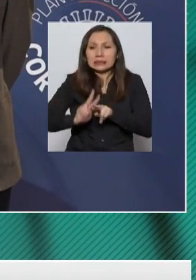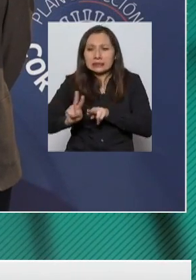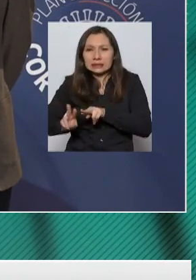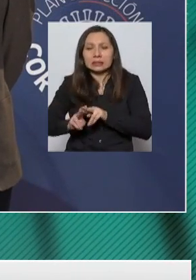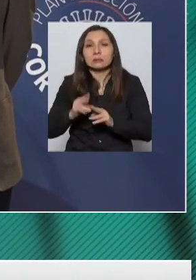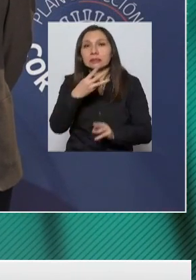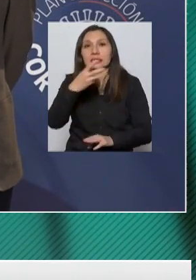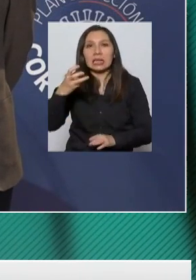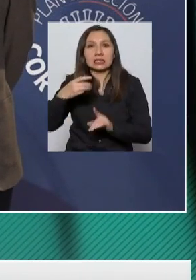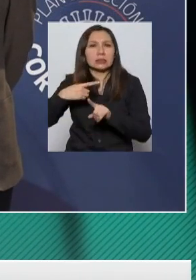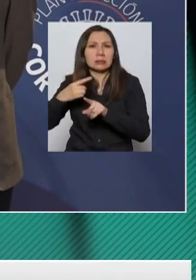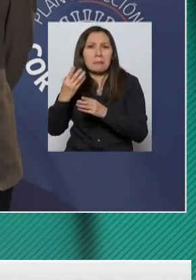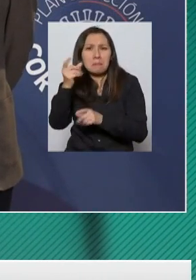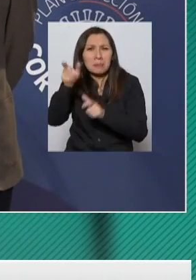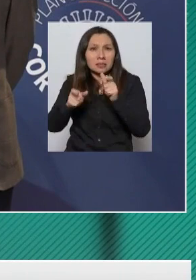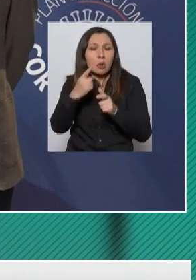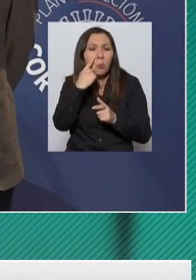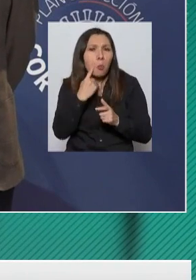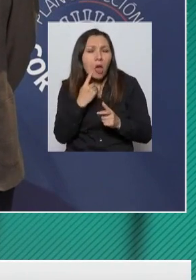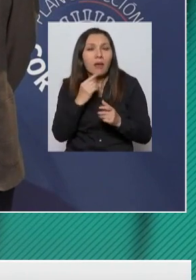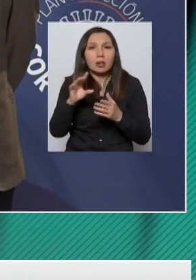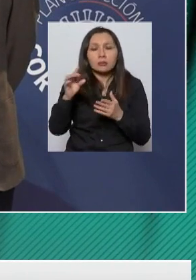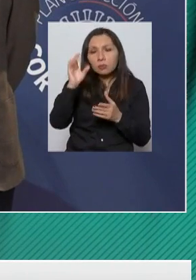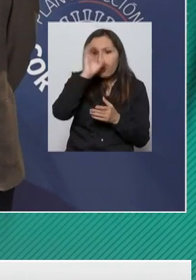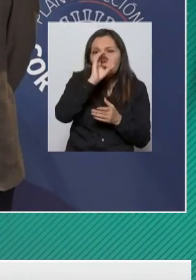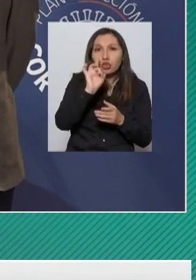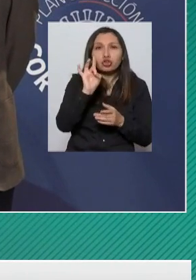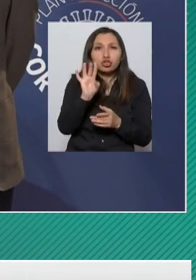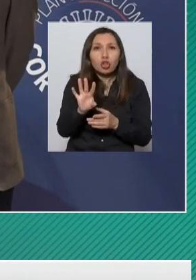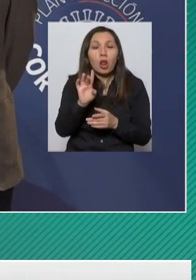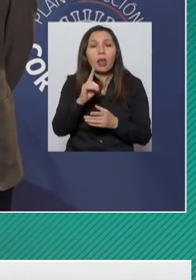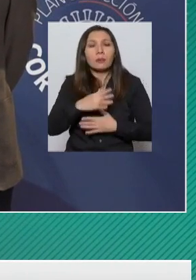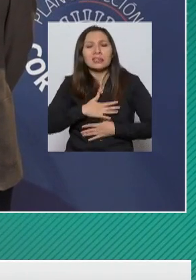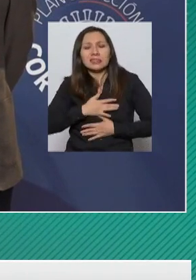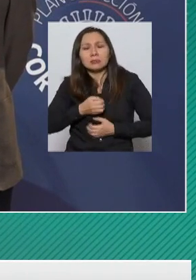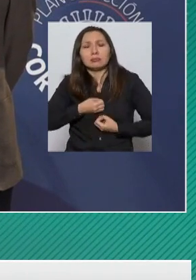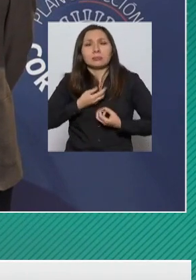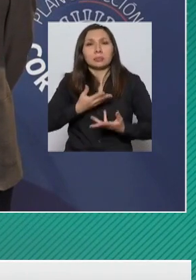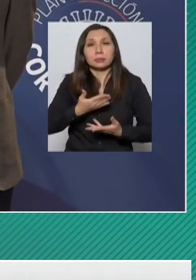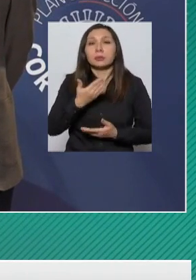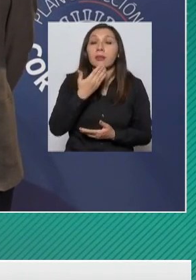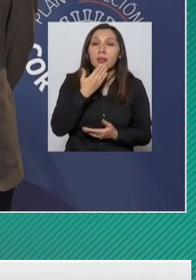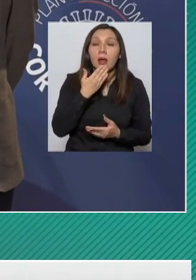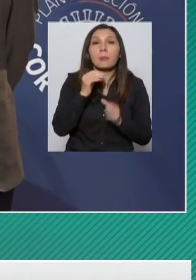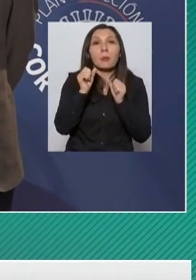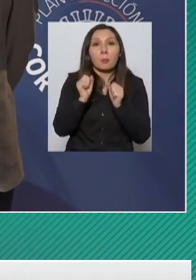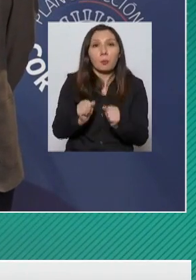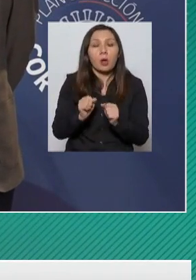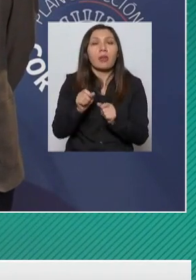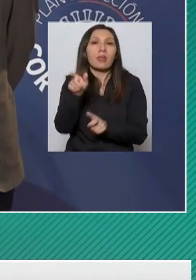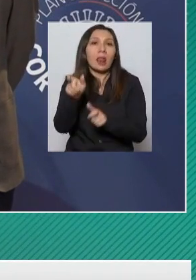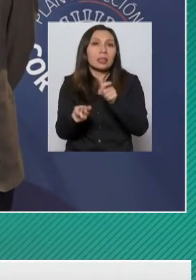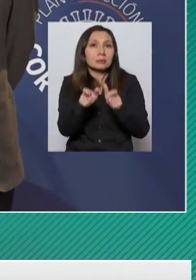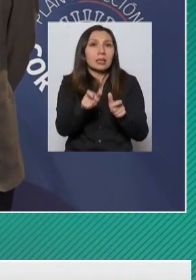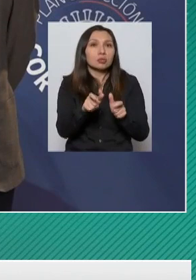más de 300 testeo para pesquisar no solamente los casos sintomáticos y todo también a